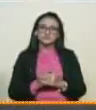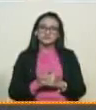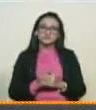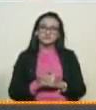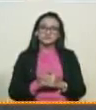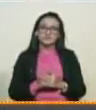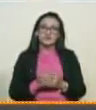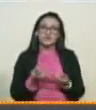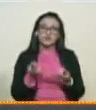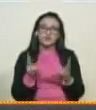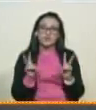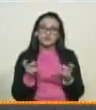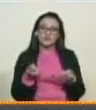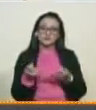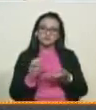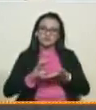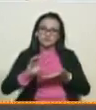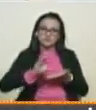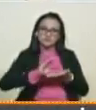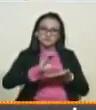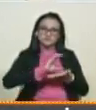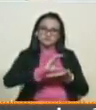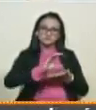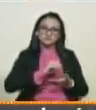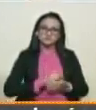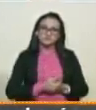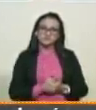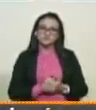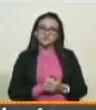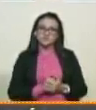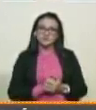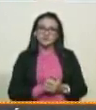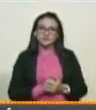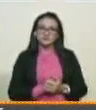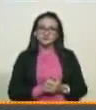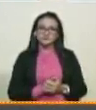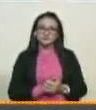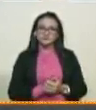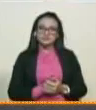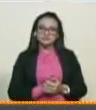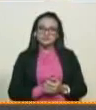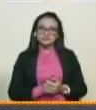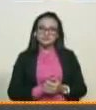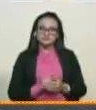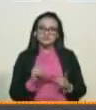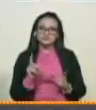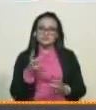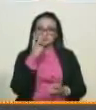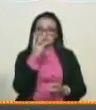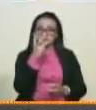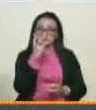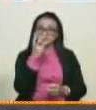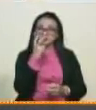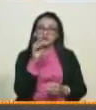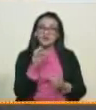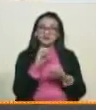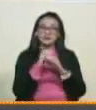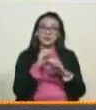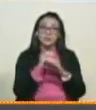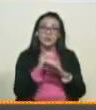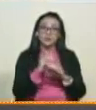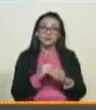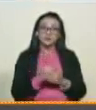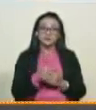emisión del billete del Bolívar soberano. Y también estamos haciendo visitas imprevistas al transporte de